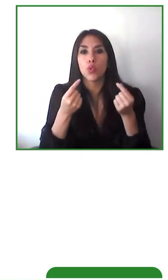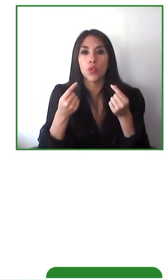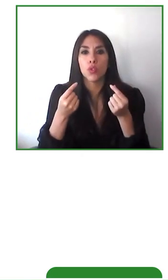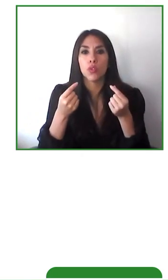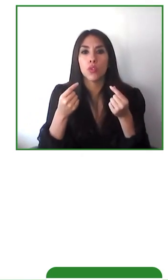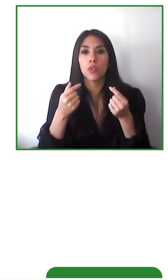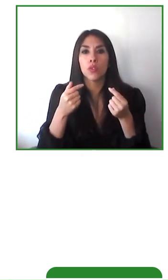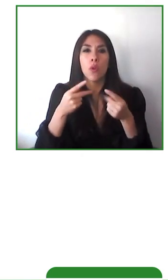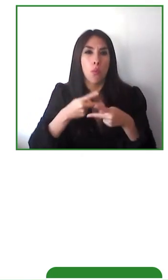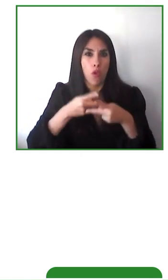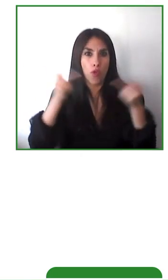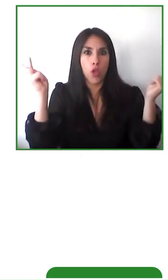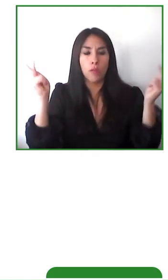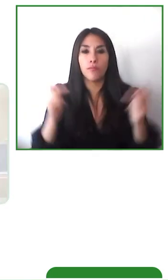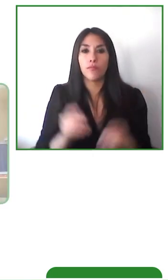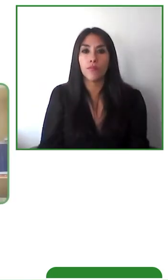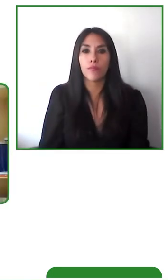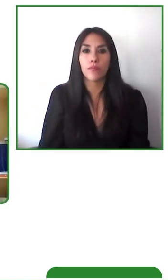discapacidad.